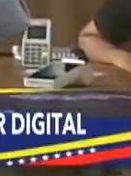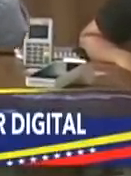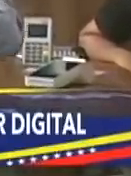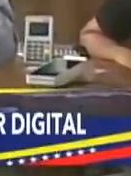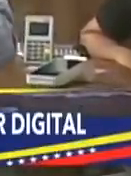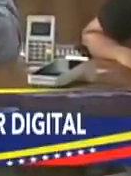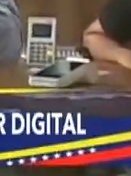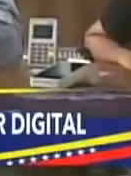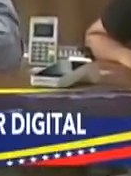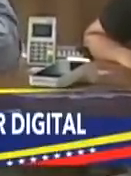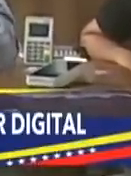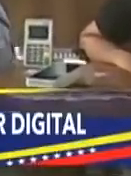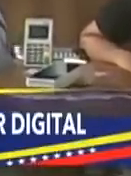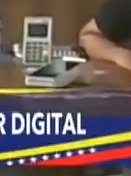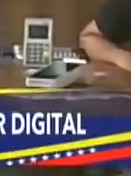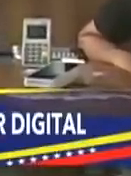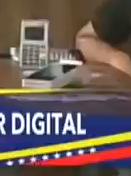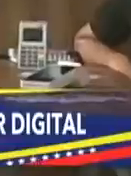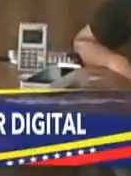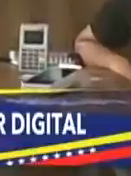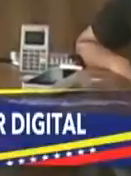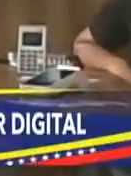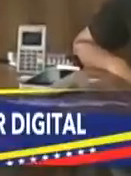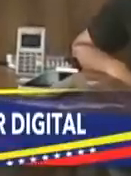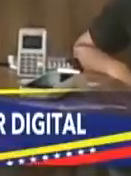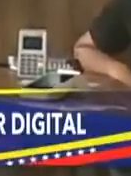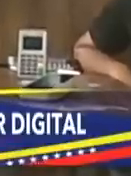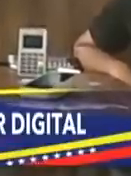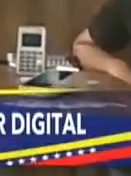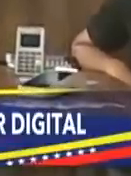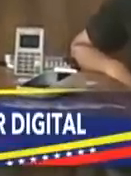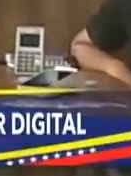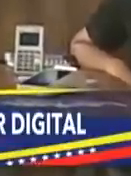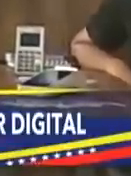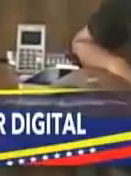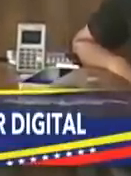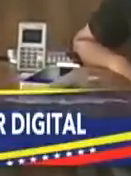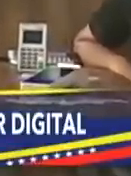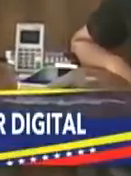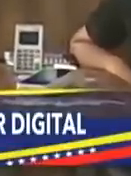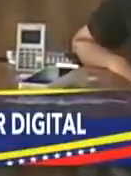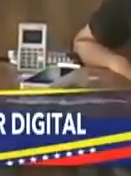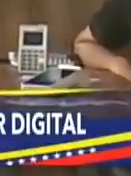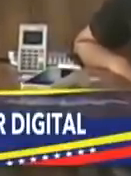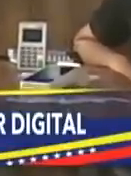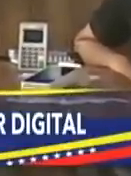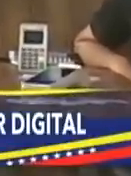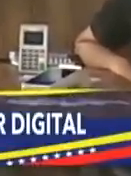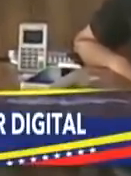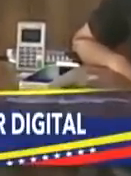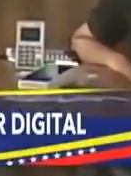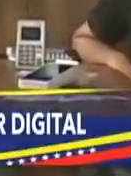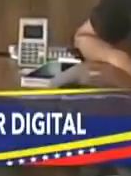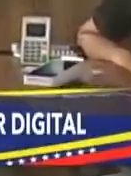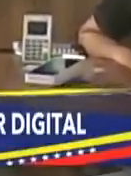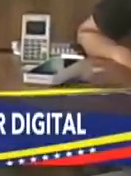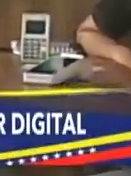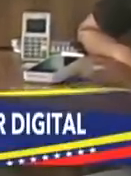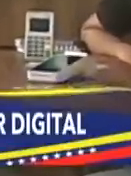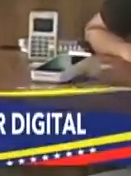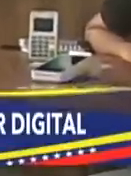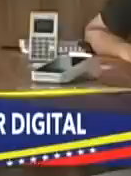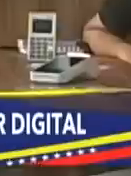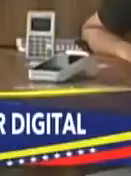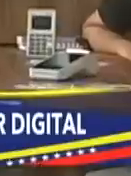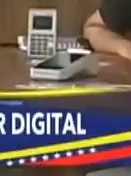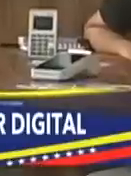los sectores de donde nosotros vivimos. Y empezamos con una sopa. La sopa de la zona